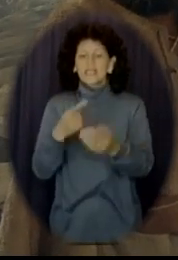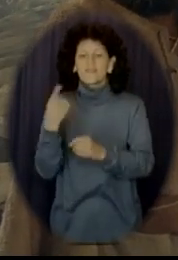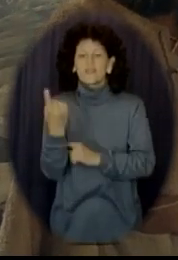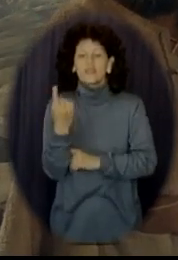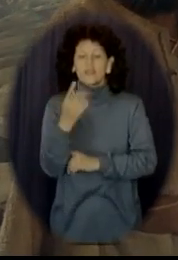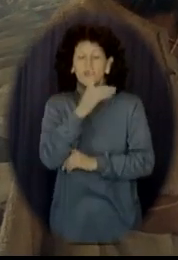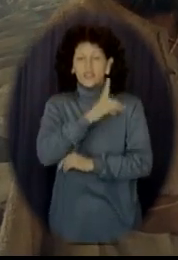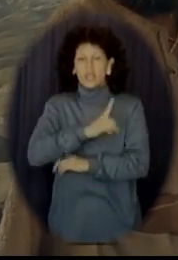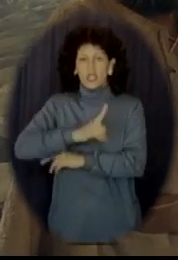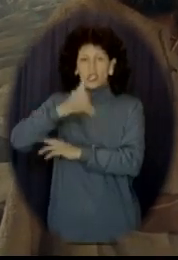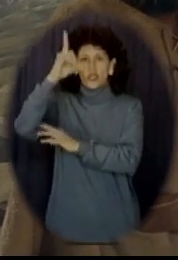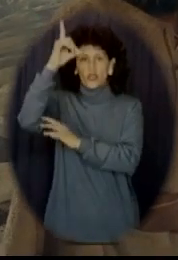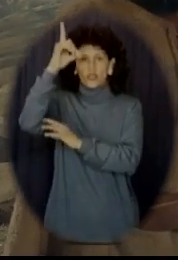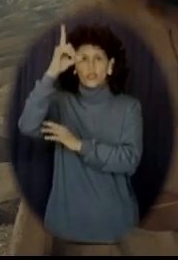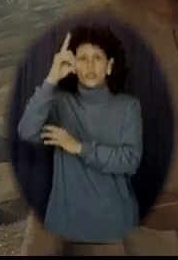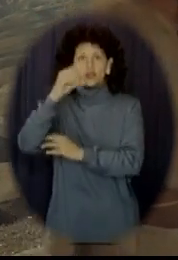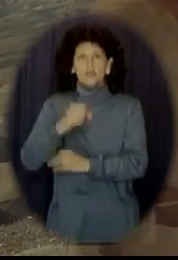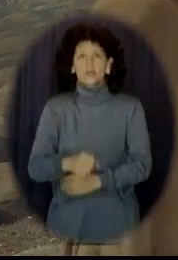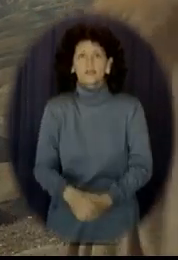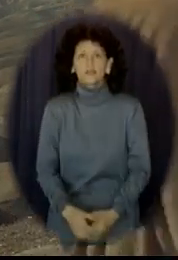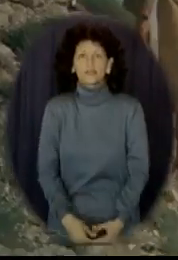sírvele solo a Él.